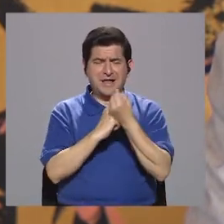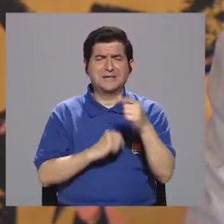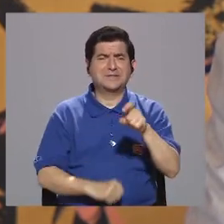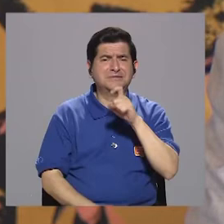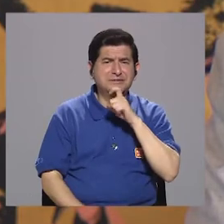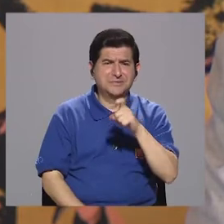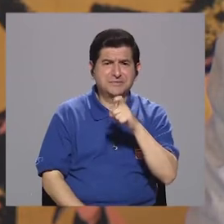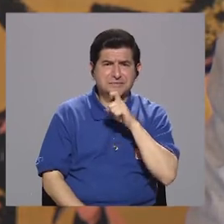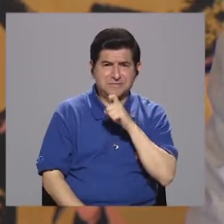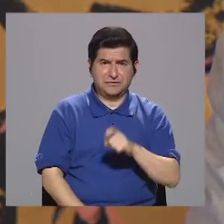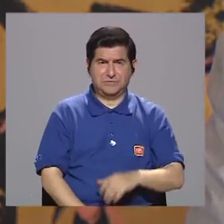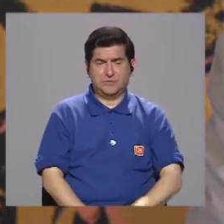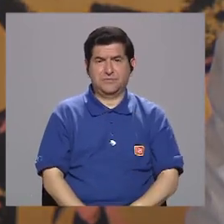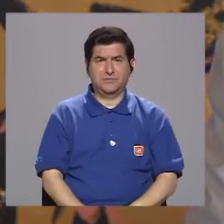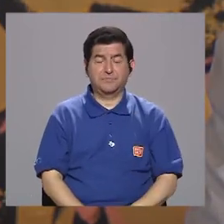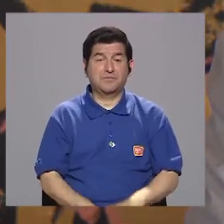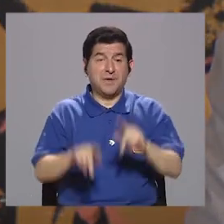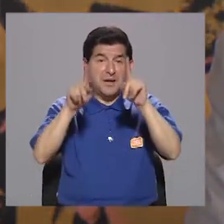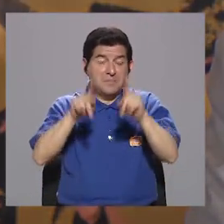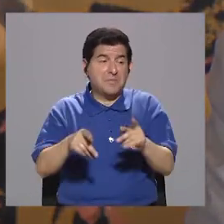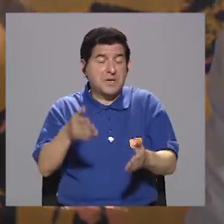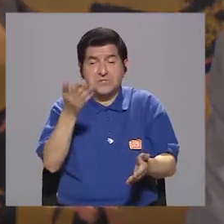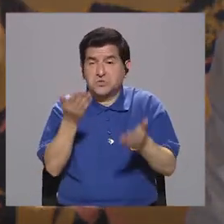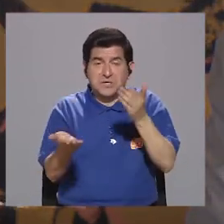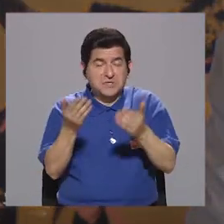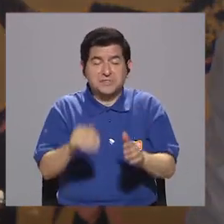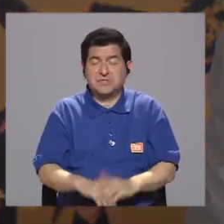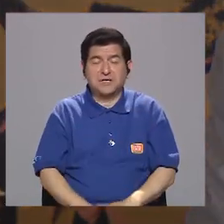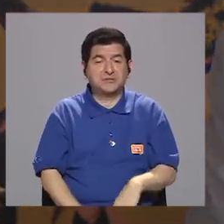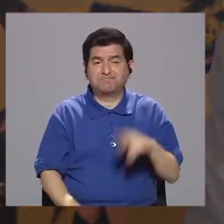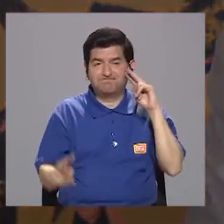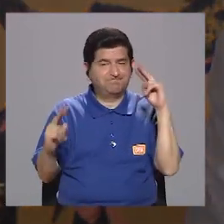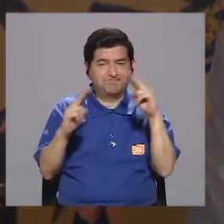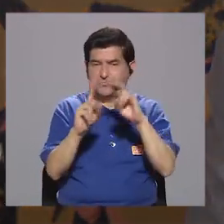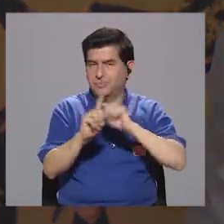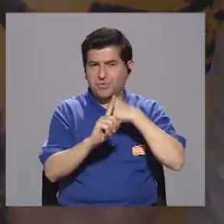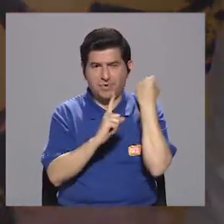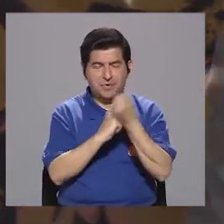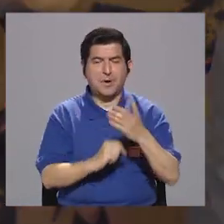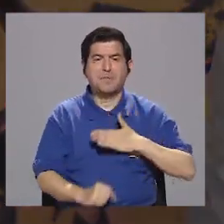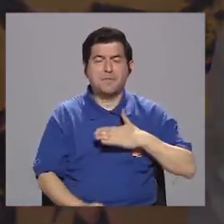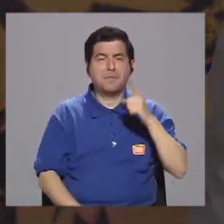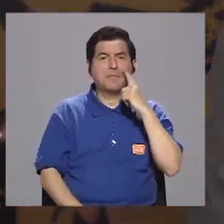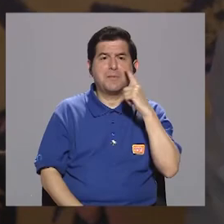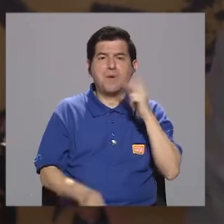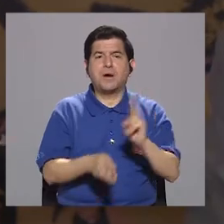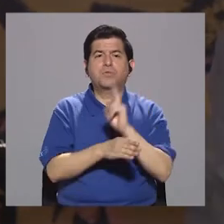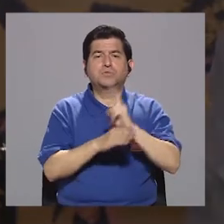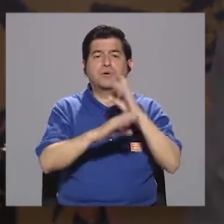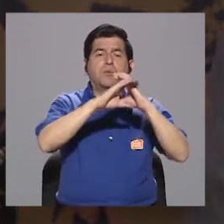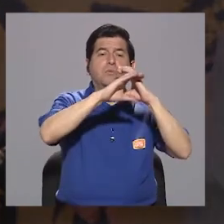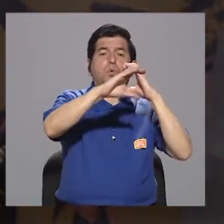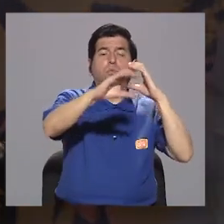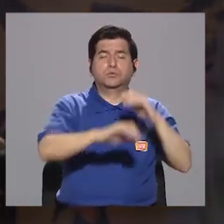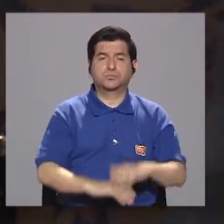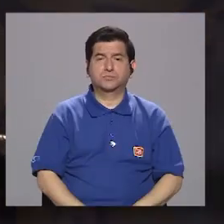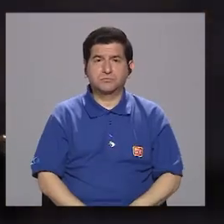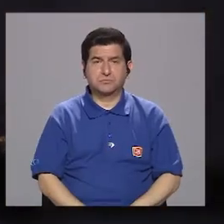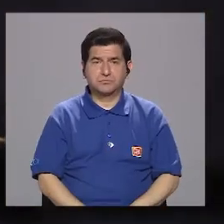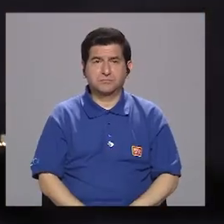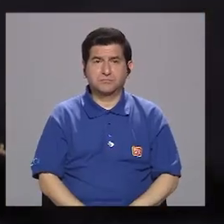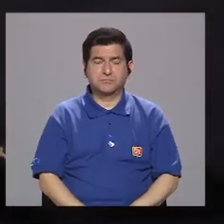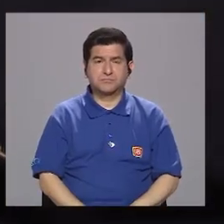difícil, cosa que la gente, mucha gente no conoce, papá viajaba en bus y entonces... ¿Se quitaba el